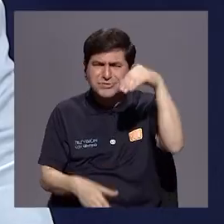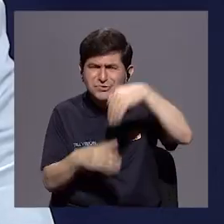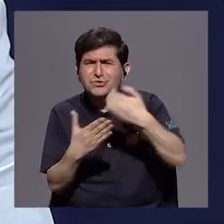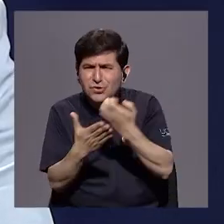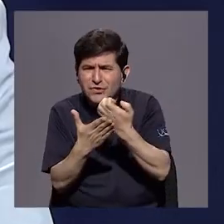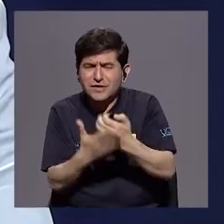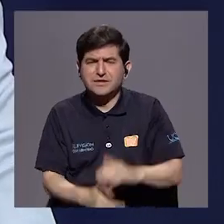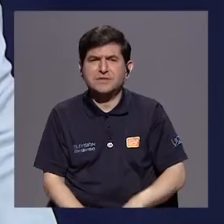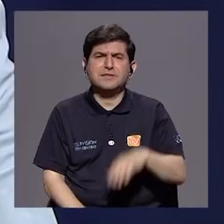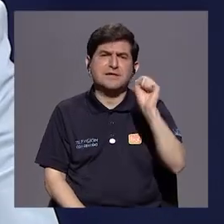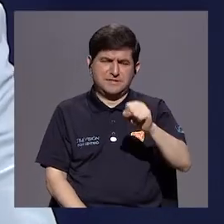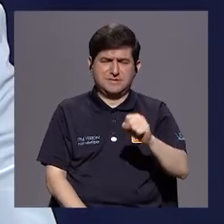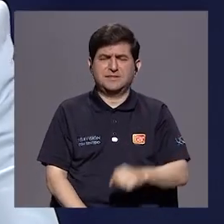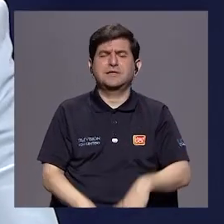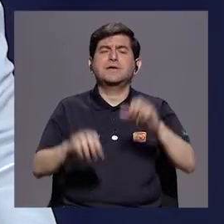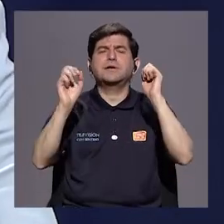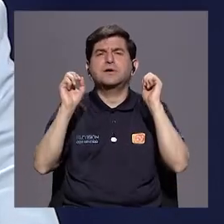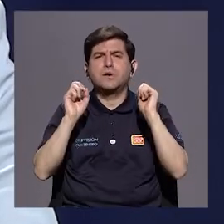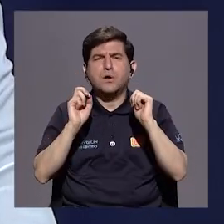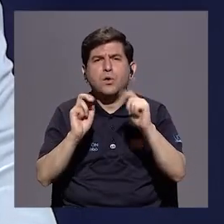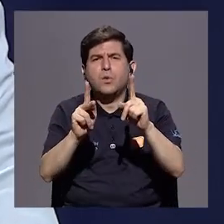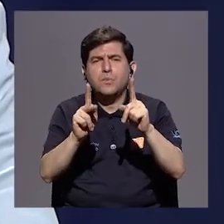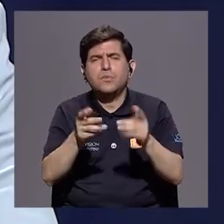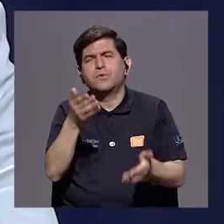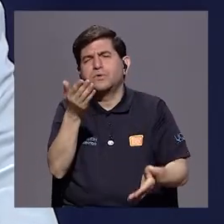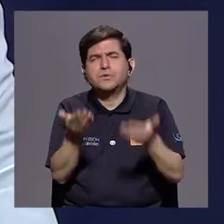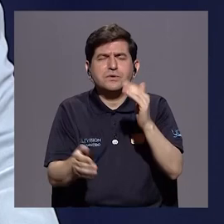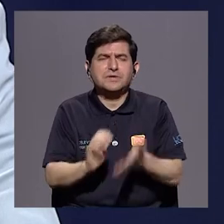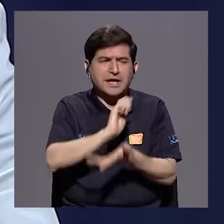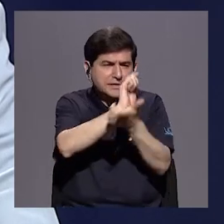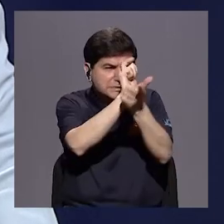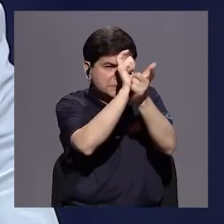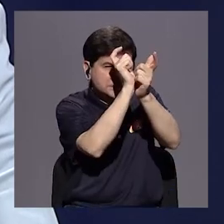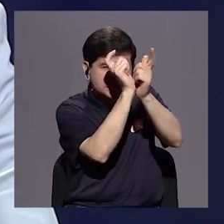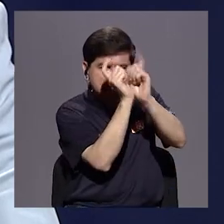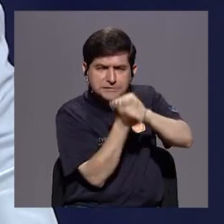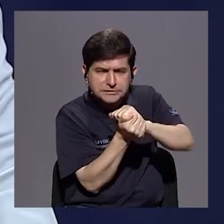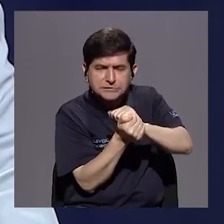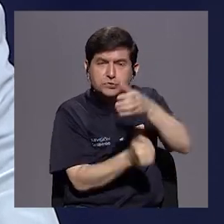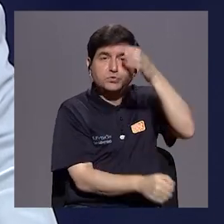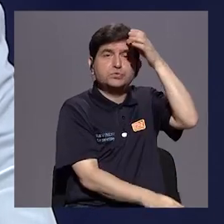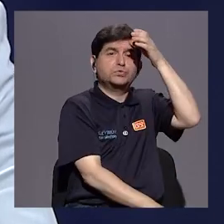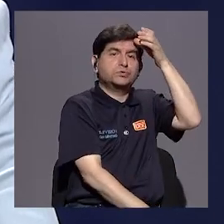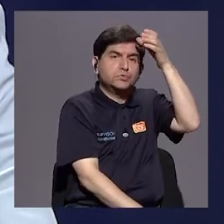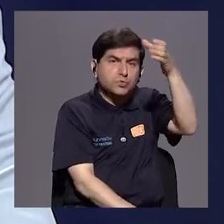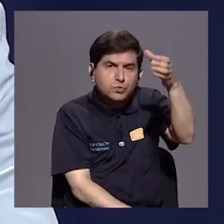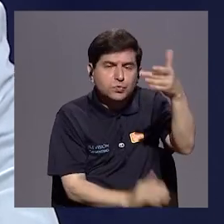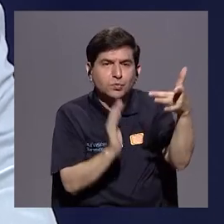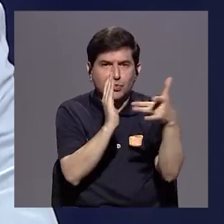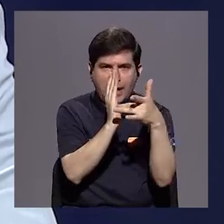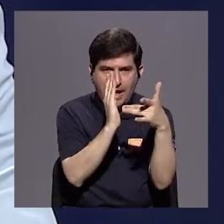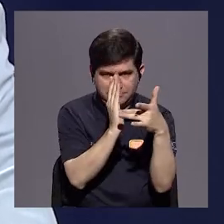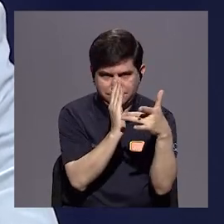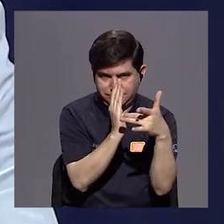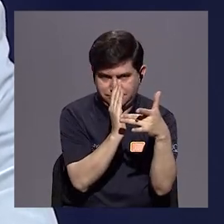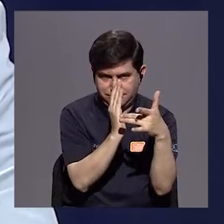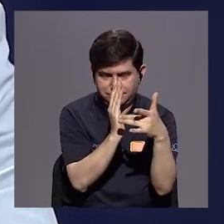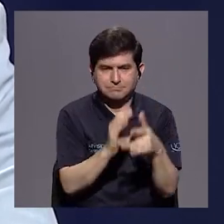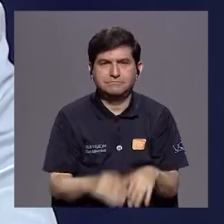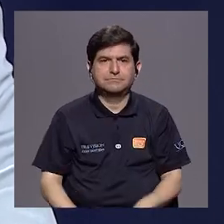si es posible es posible ir modificando la cultura tecnológica